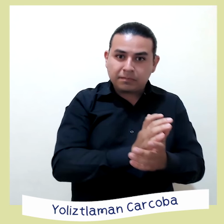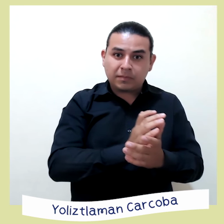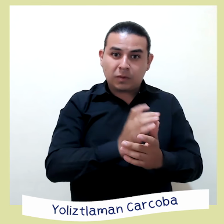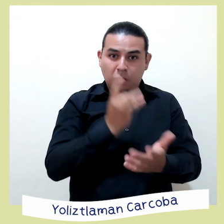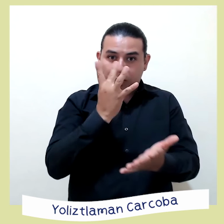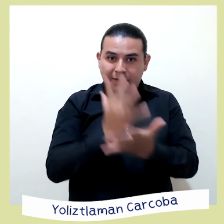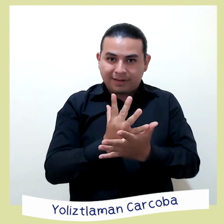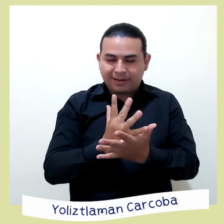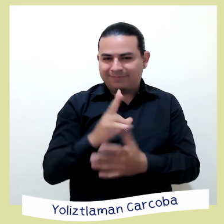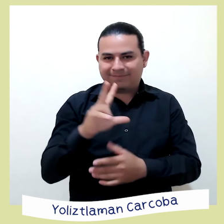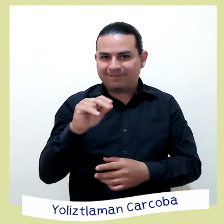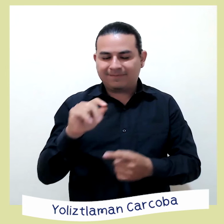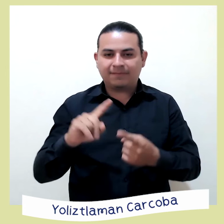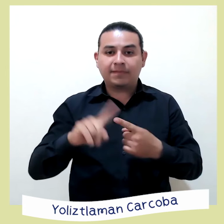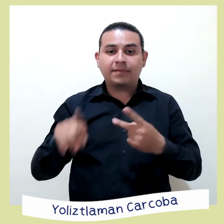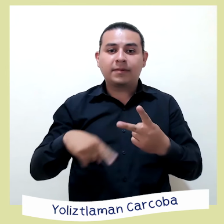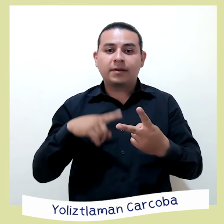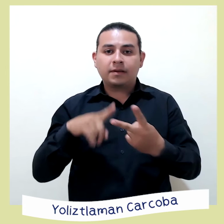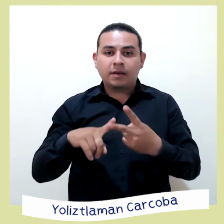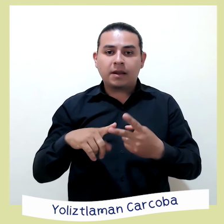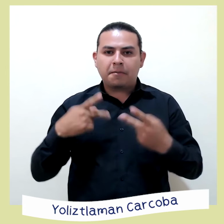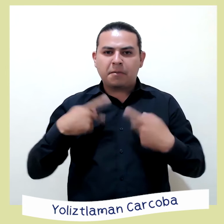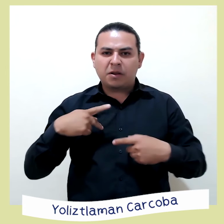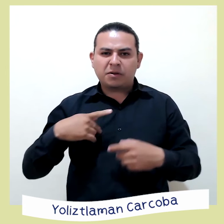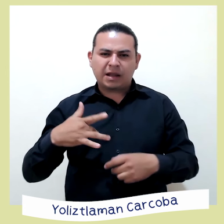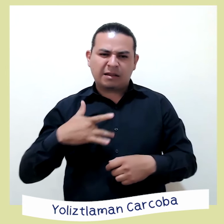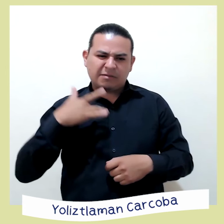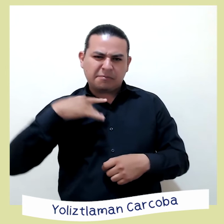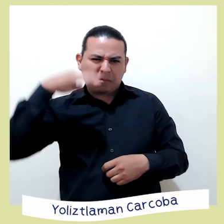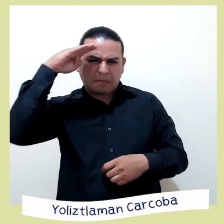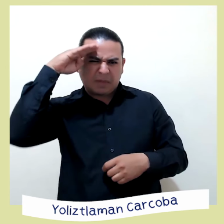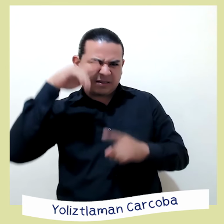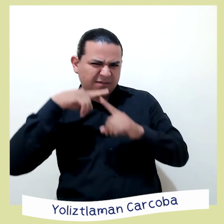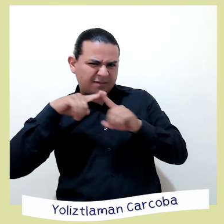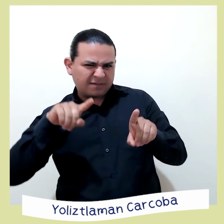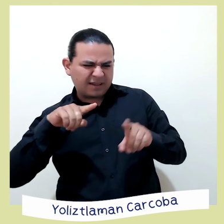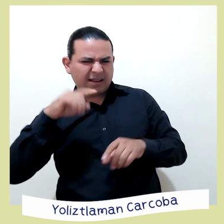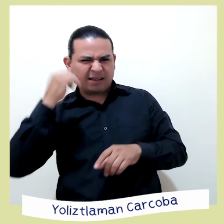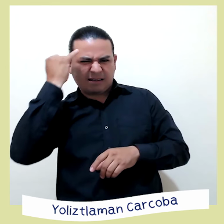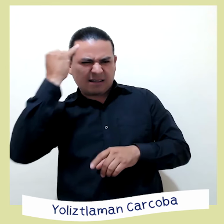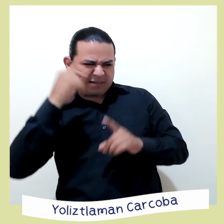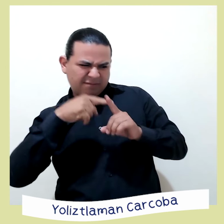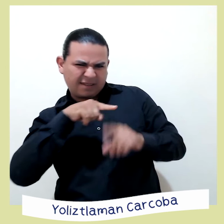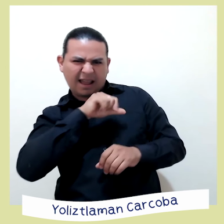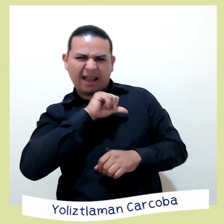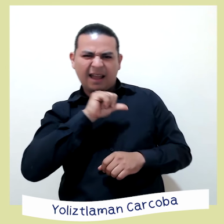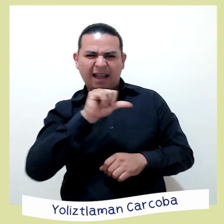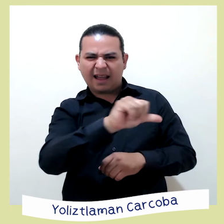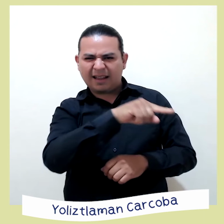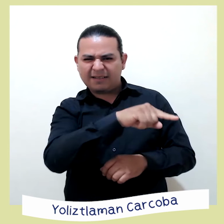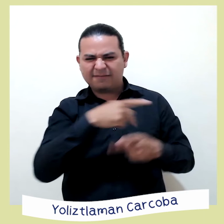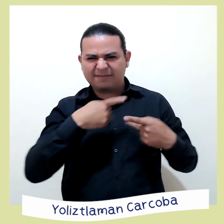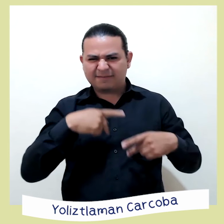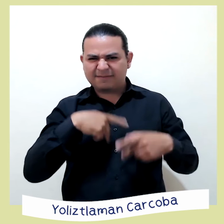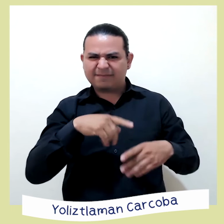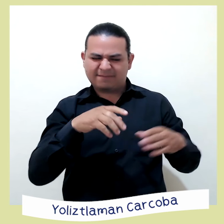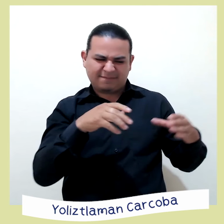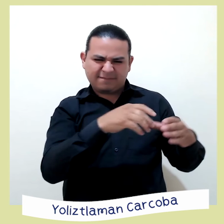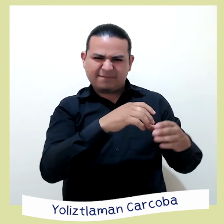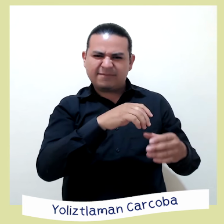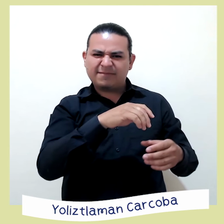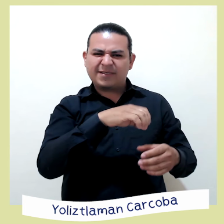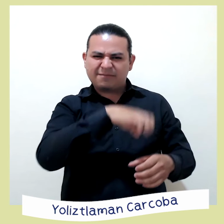la discriminación. Y es ahí donde es interesante precisar. Tiene que ver también con estereotipos, que es